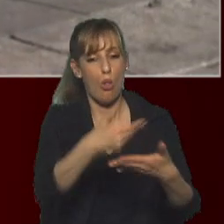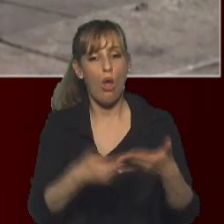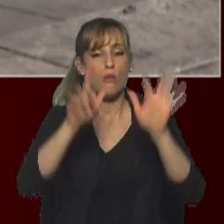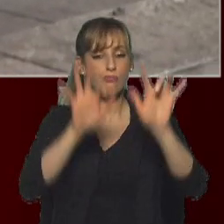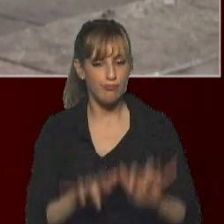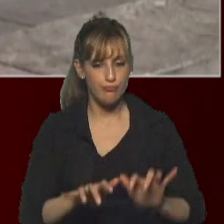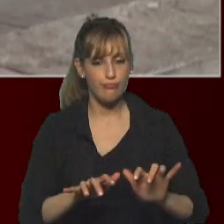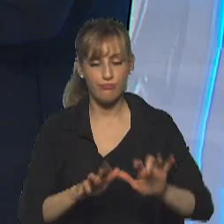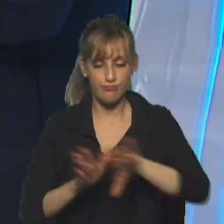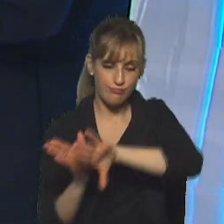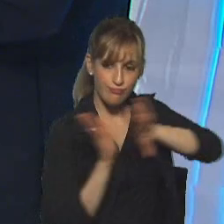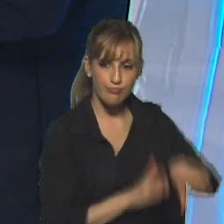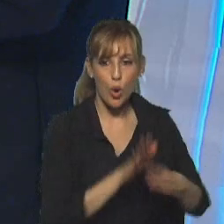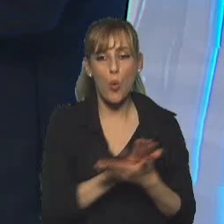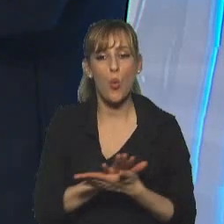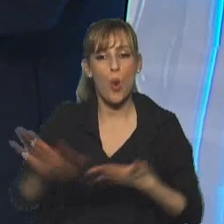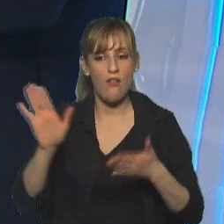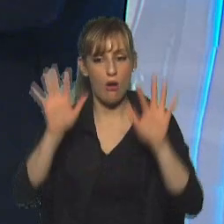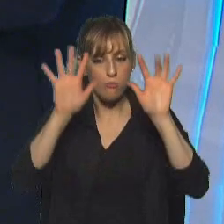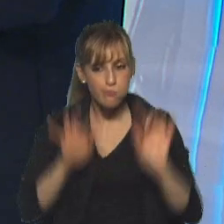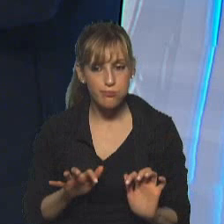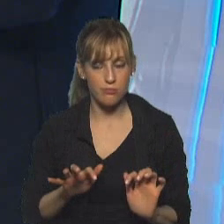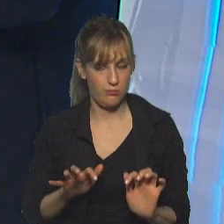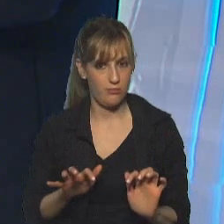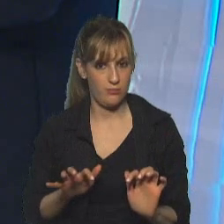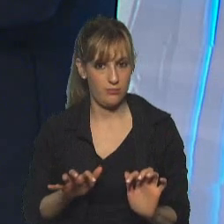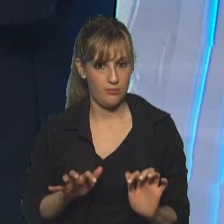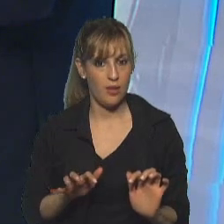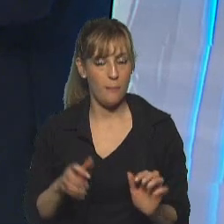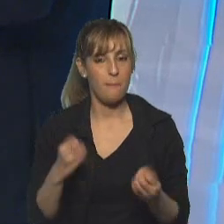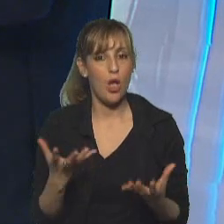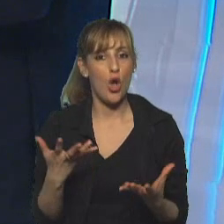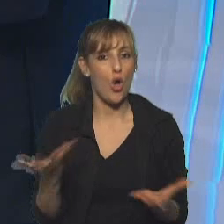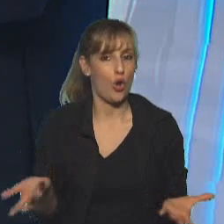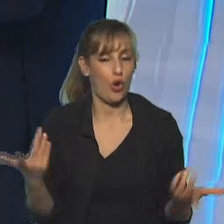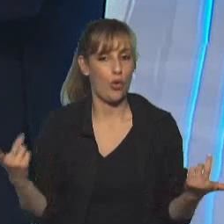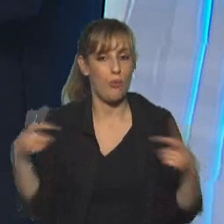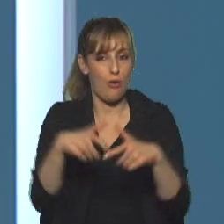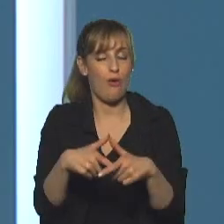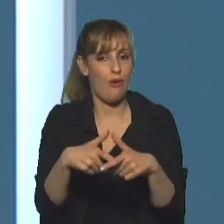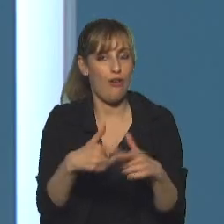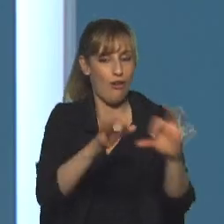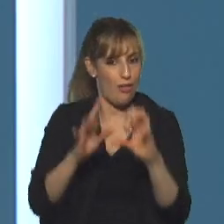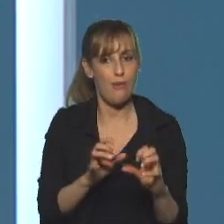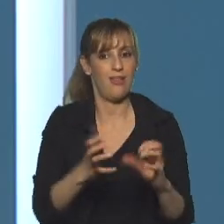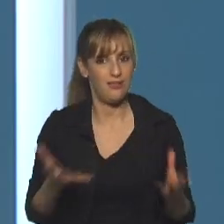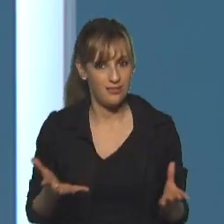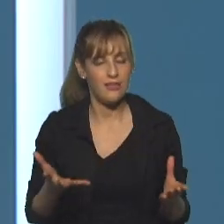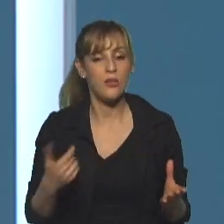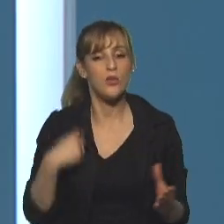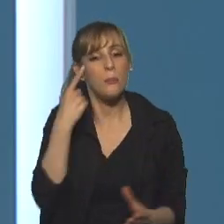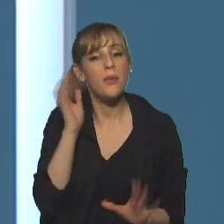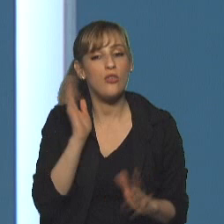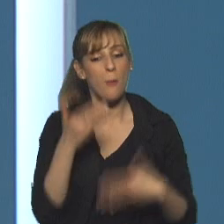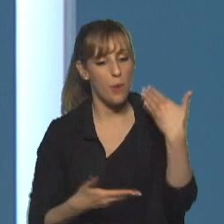nueva carta. Podríamos haber tenido un plebiscito dirimente y no un plebiscito en blanco y negro, ¿no? Entonces, efectivamente creo que el proceso